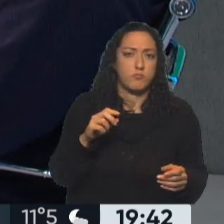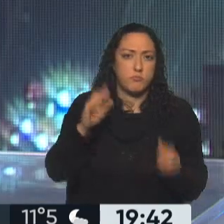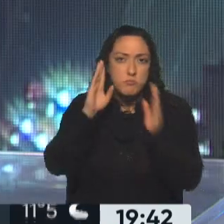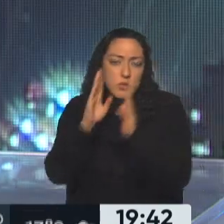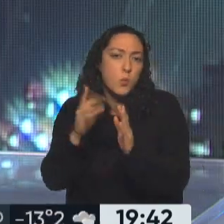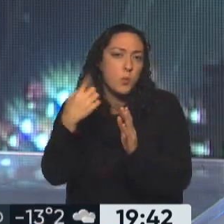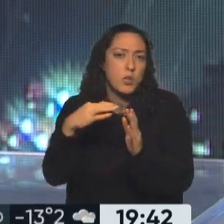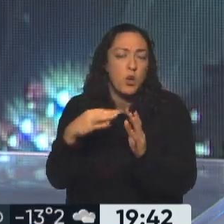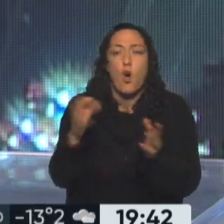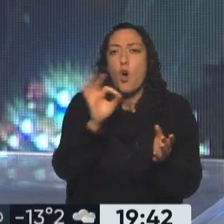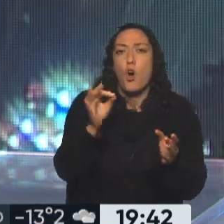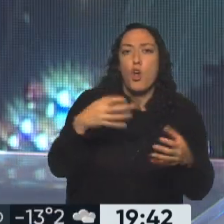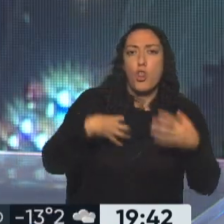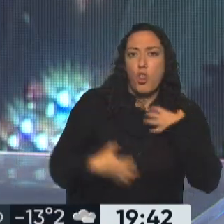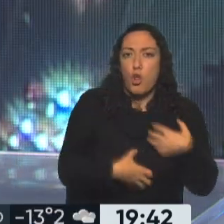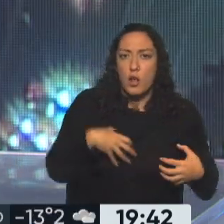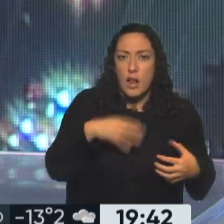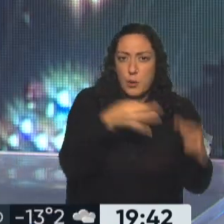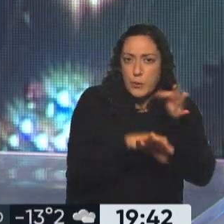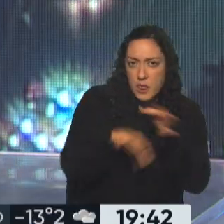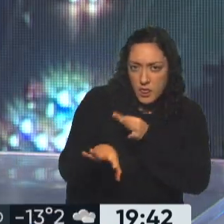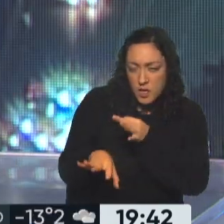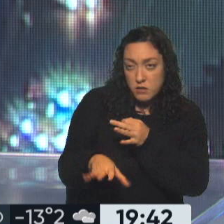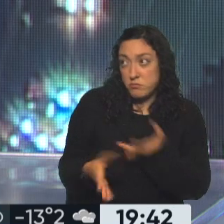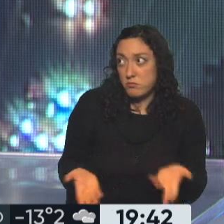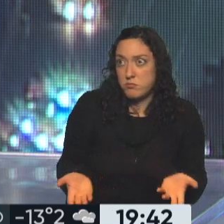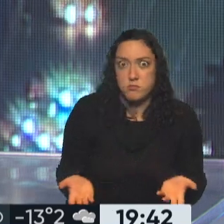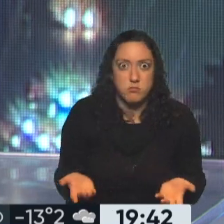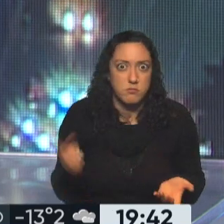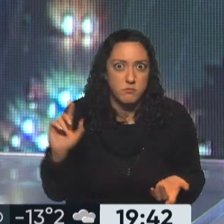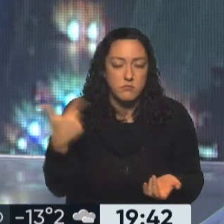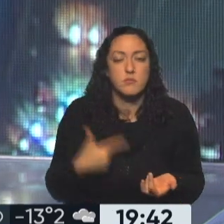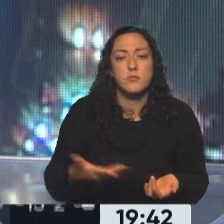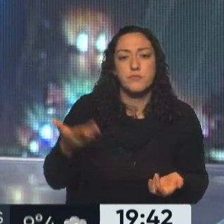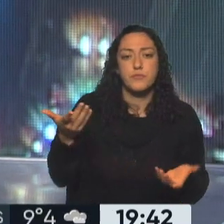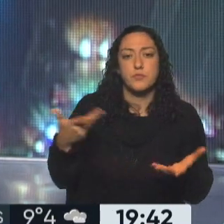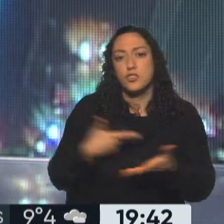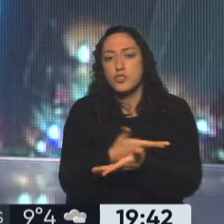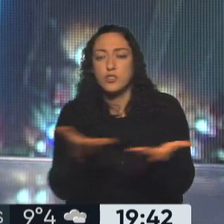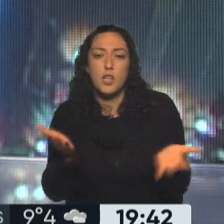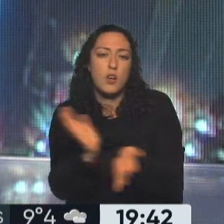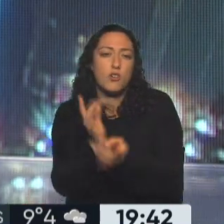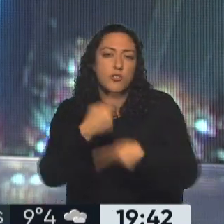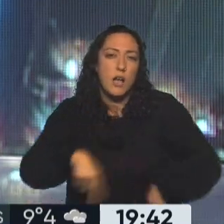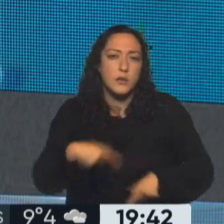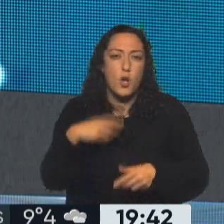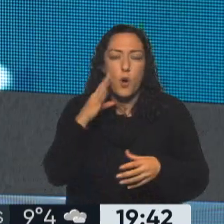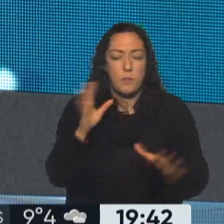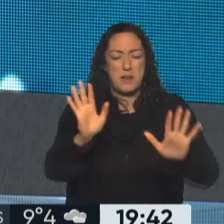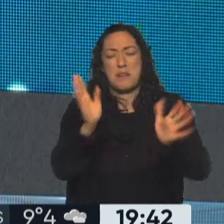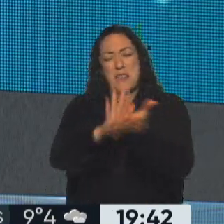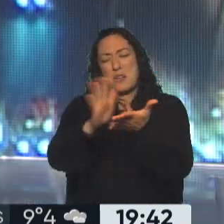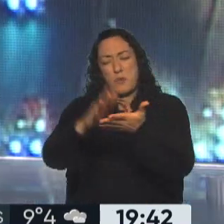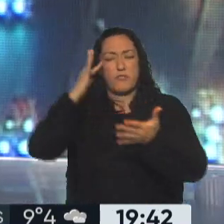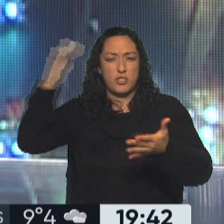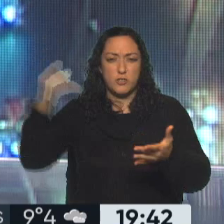parece algo como un exabrupto, ¿no? Hay un filósofo francés que decía que una sociedad tiene que discutir lo obvio, sinónimo de su decrepitud. De nuevo. ¿Cómo? Cuando